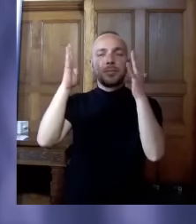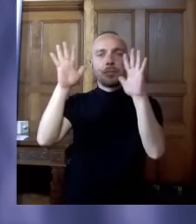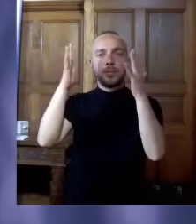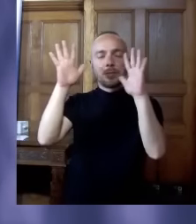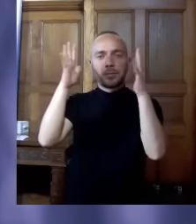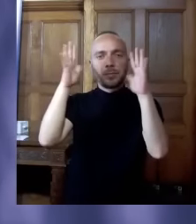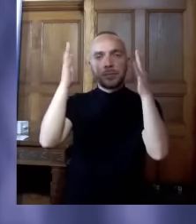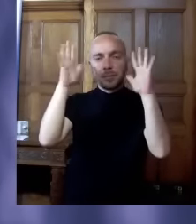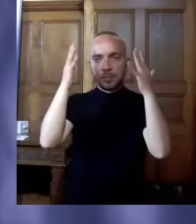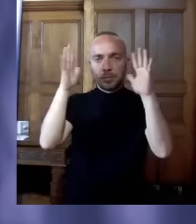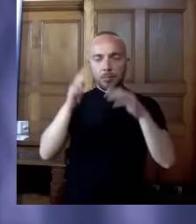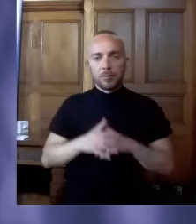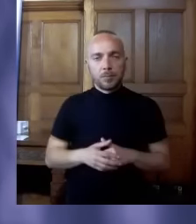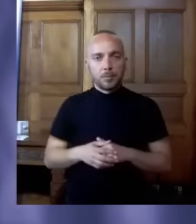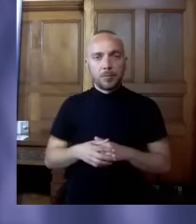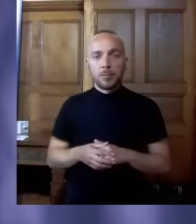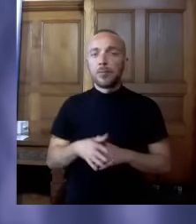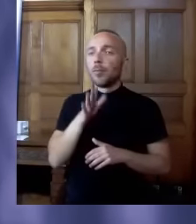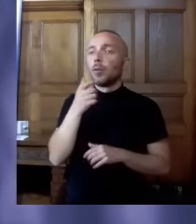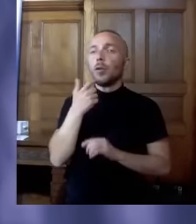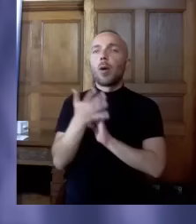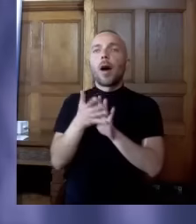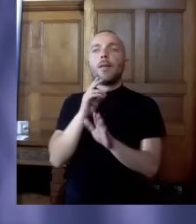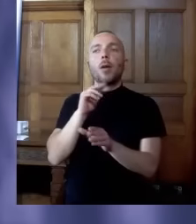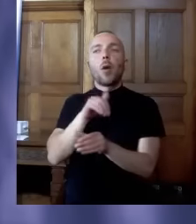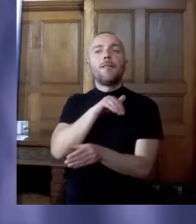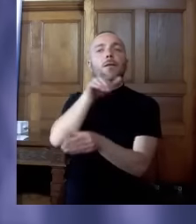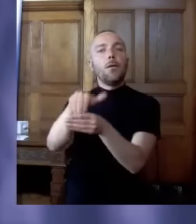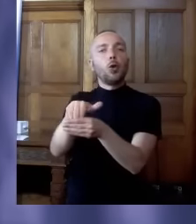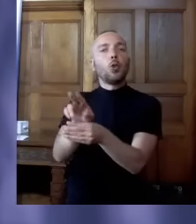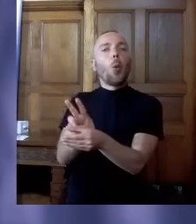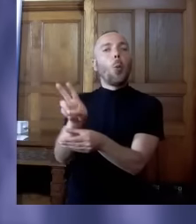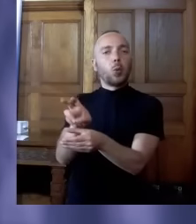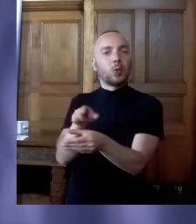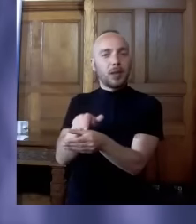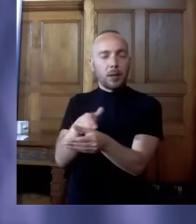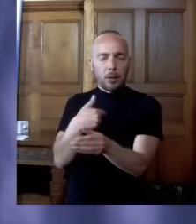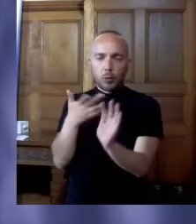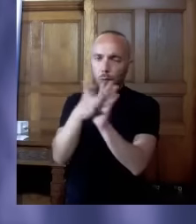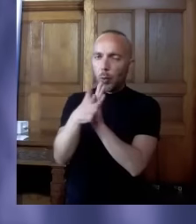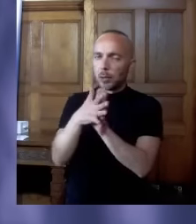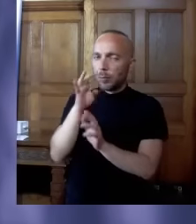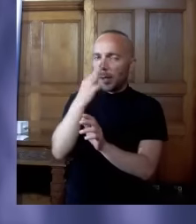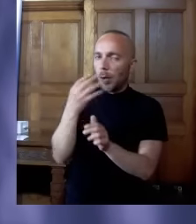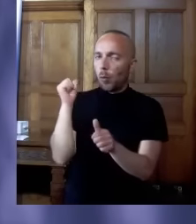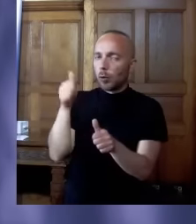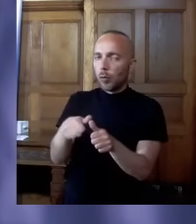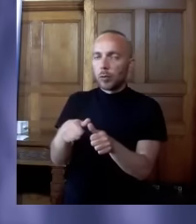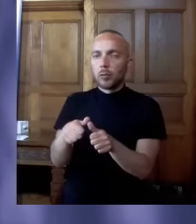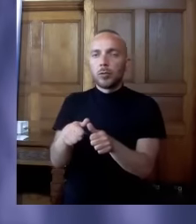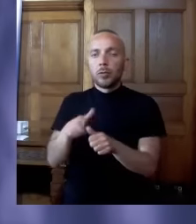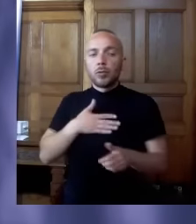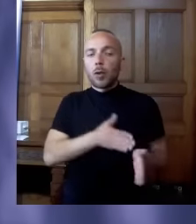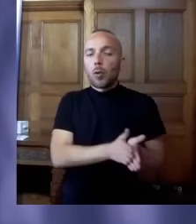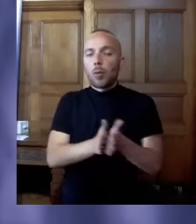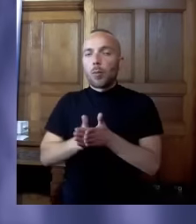qué Porque cuando se habla de de Voto útil Yo quiero explicar a lo largo de estos 4 años cóm mis